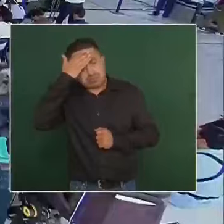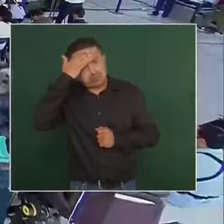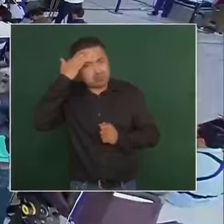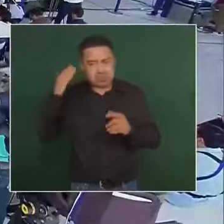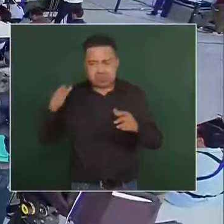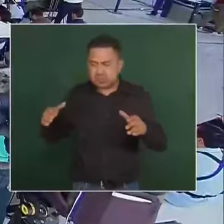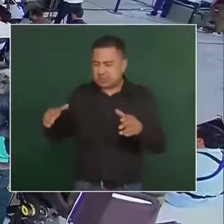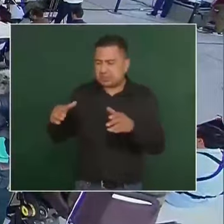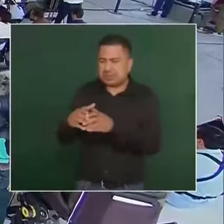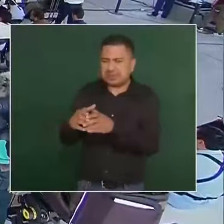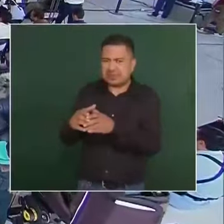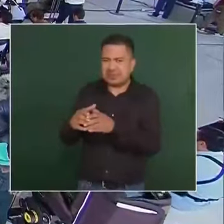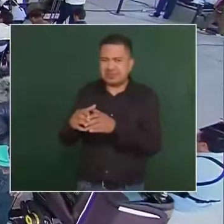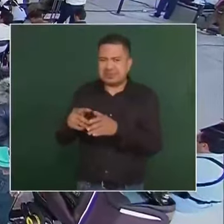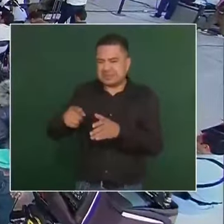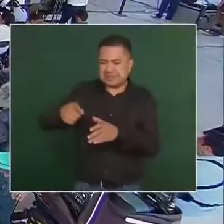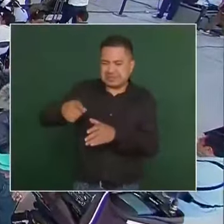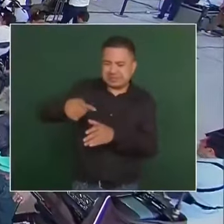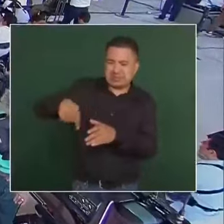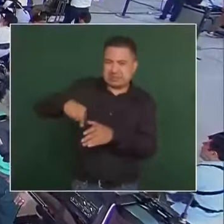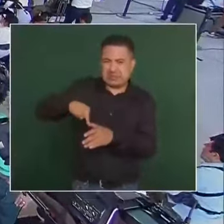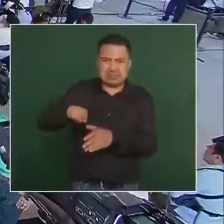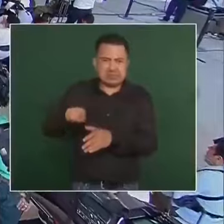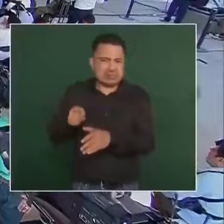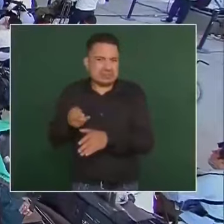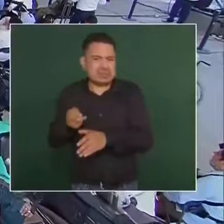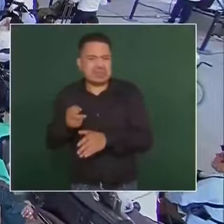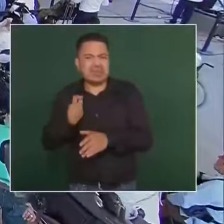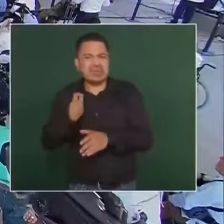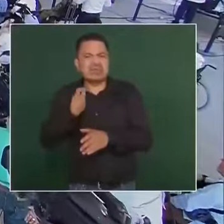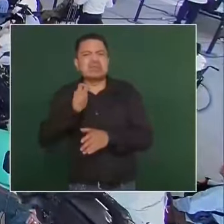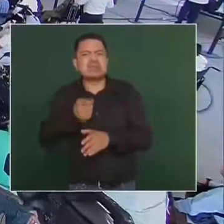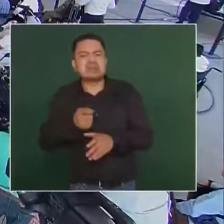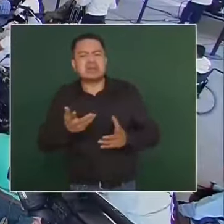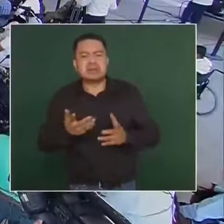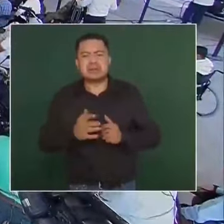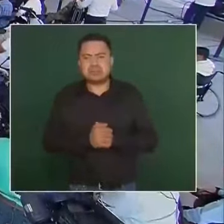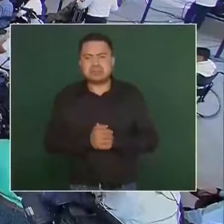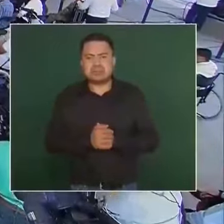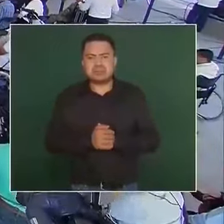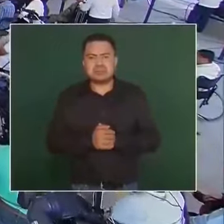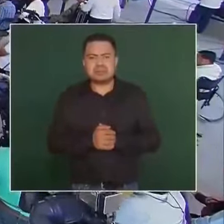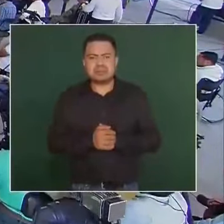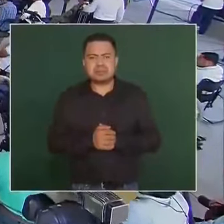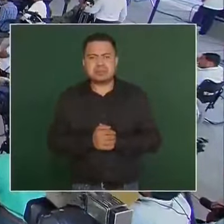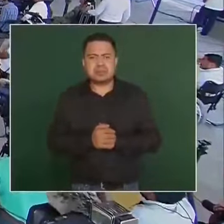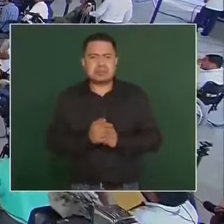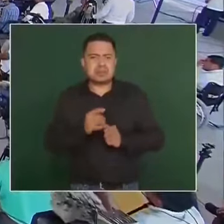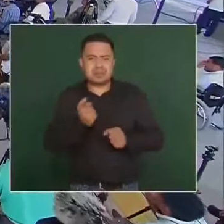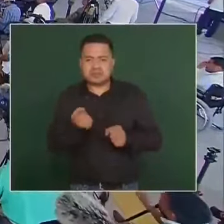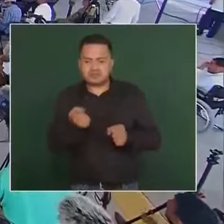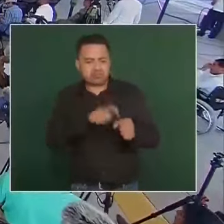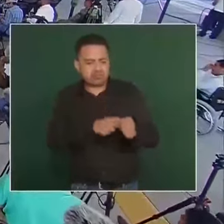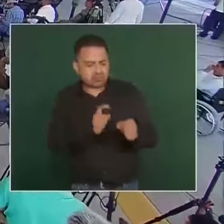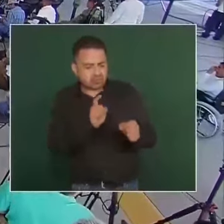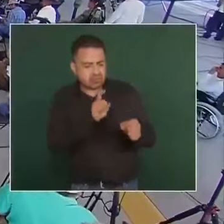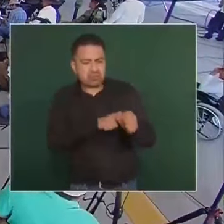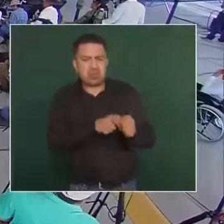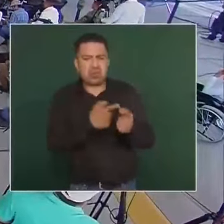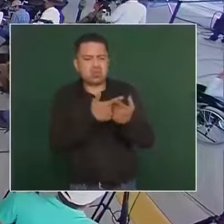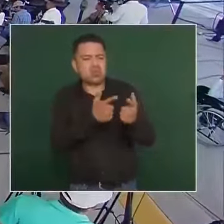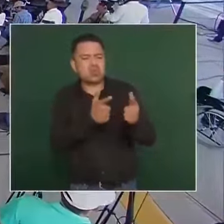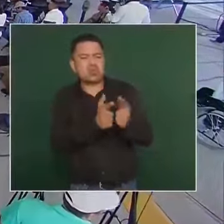generado desconfianza y descontento. A pesar de los esfuerzos del gobierno por desestimar las protestas, los transportistas insisten